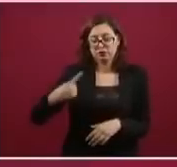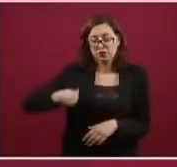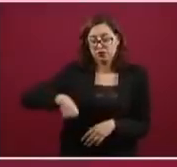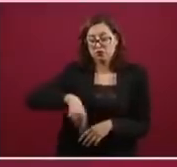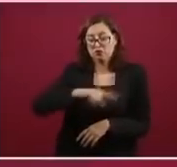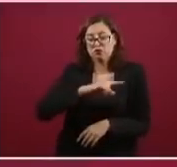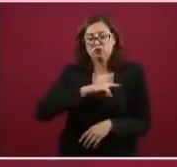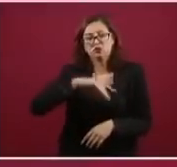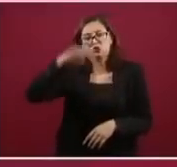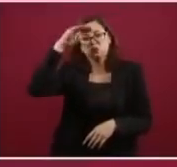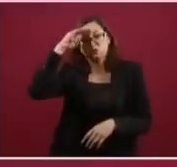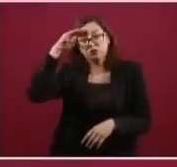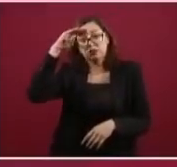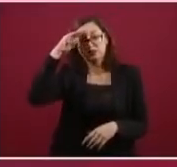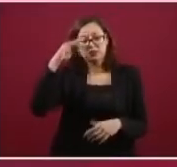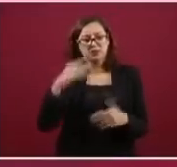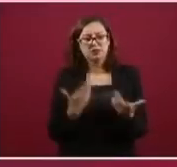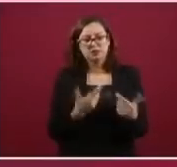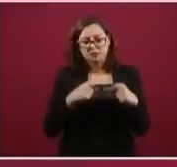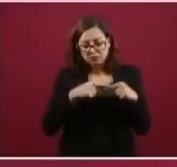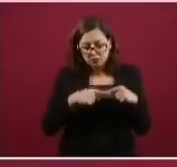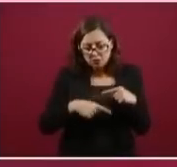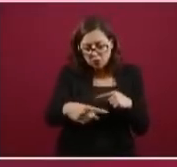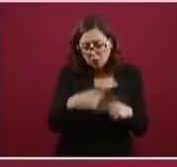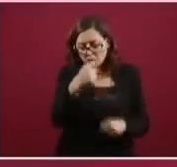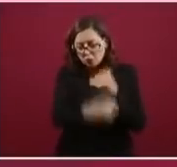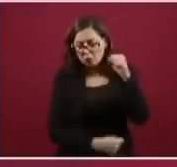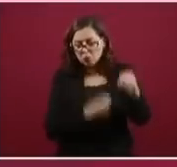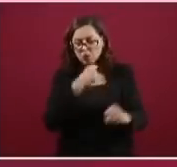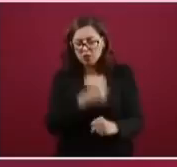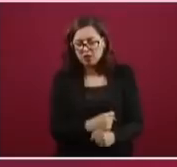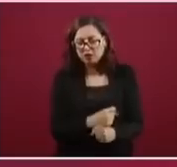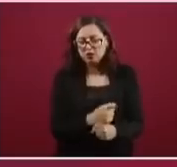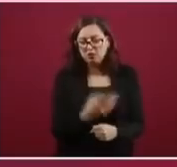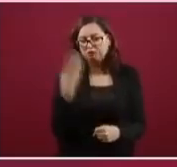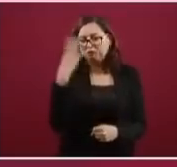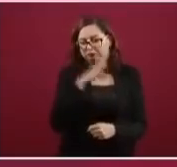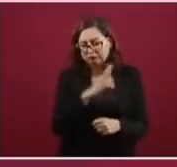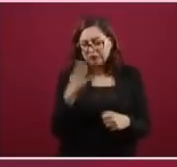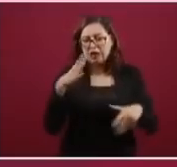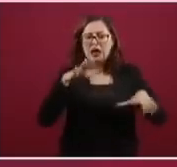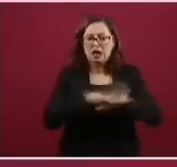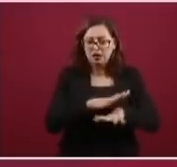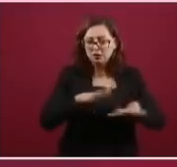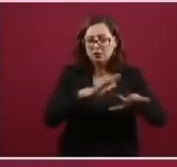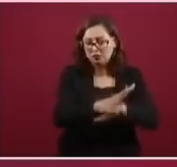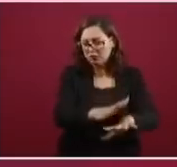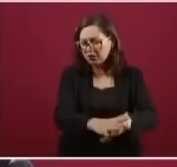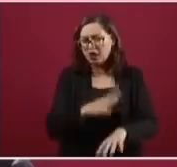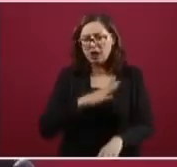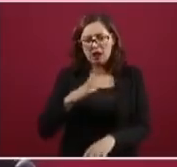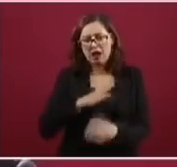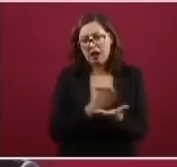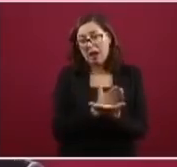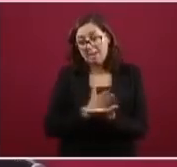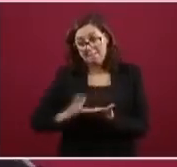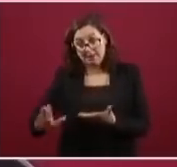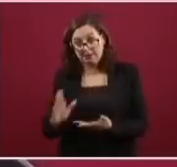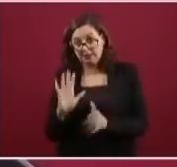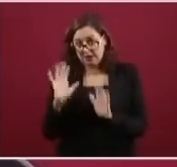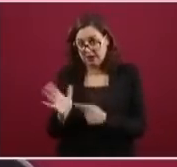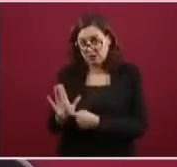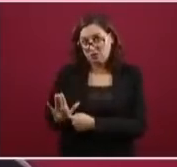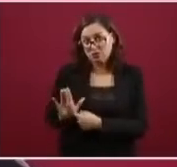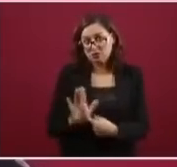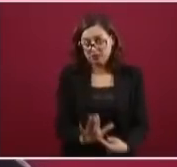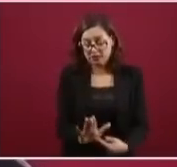además de las que ya se presentaron en los criterios generales de política económica una variable central y